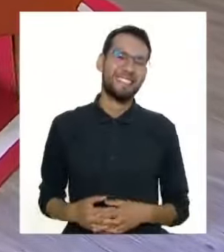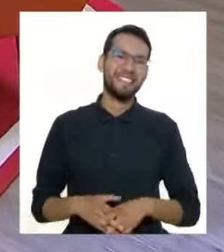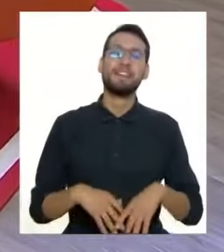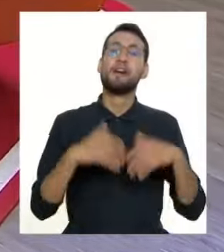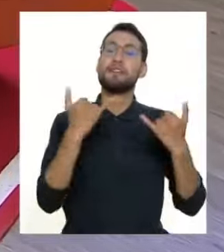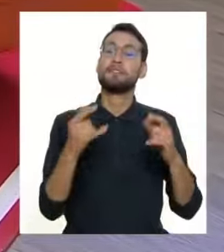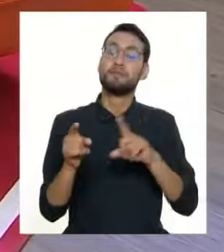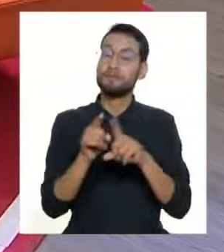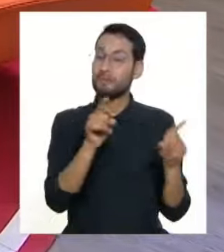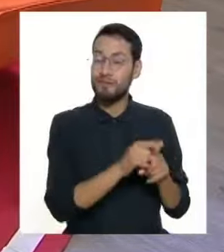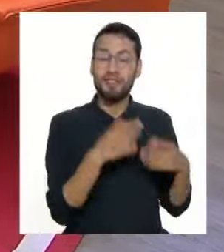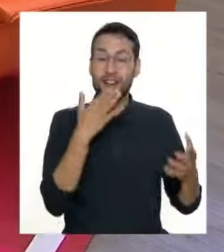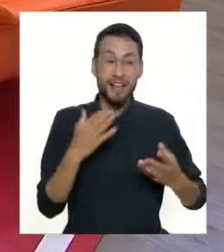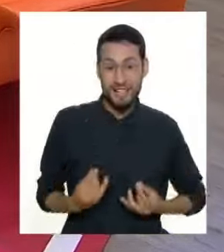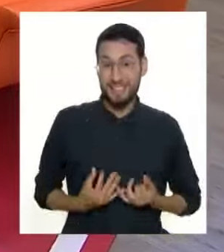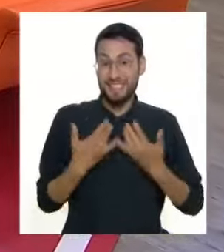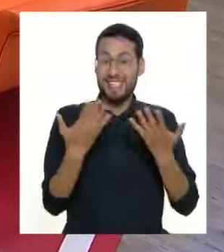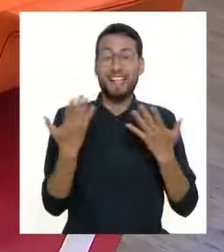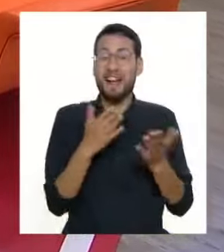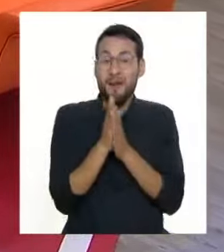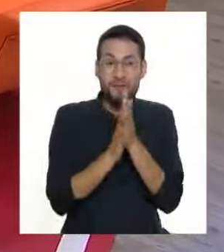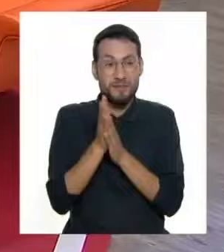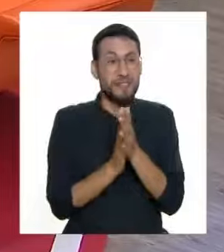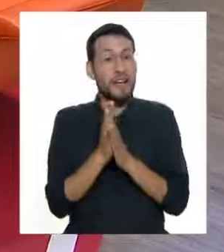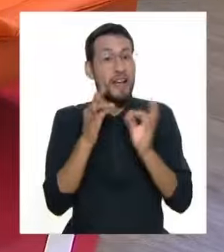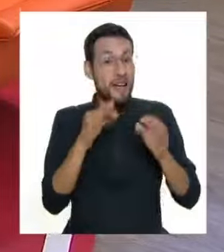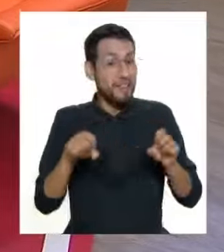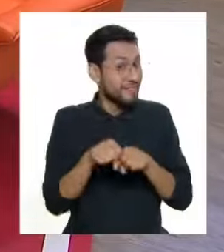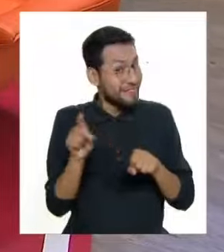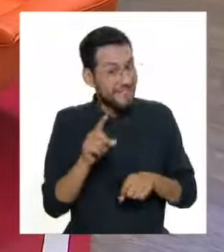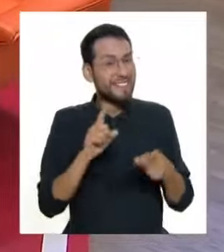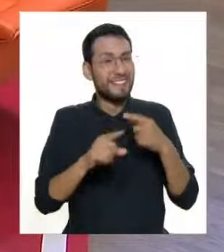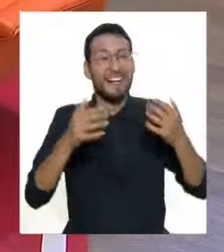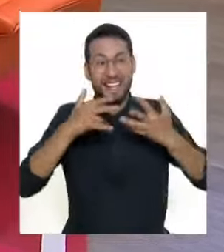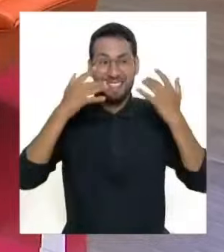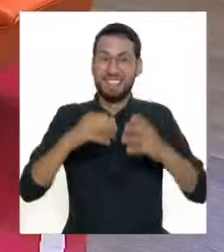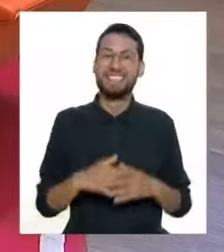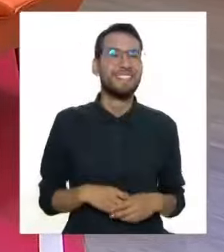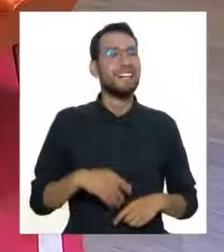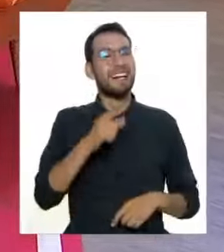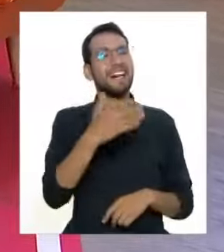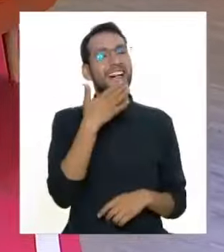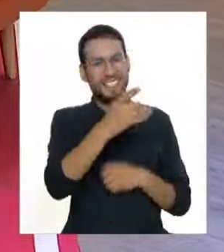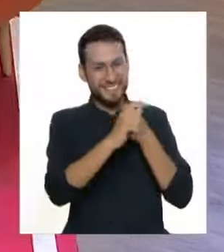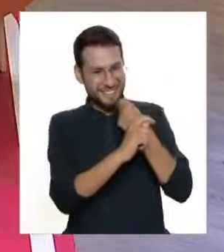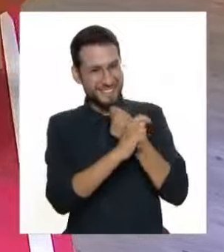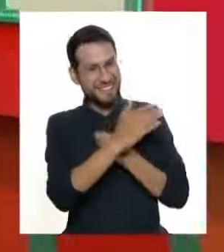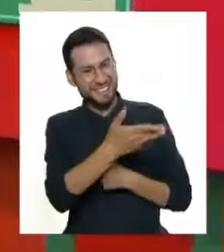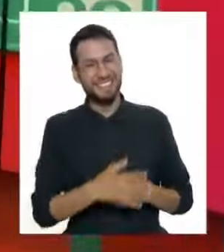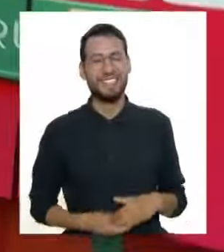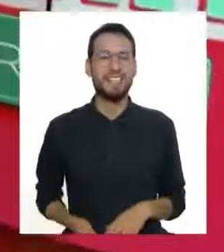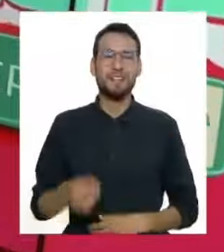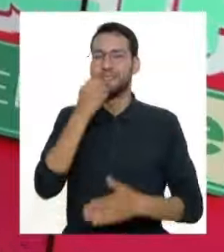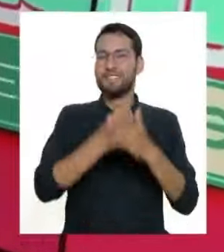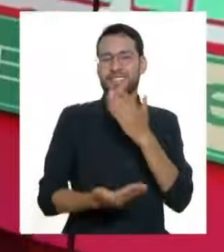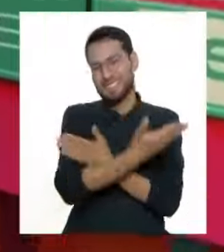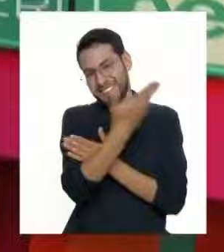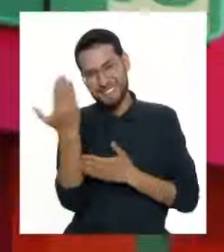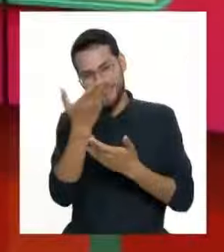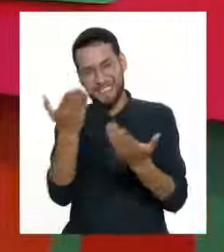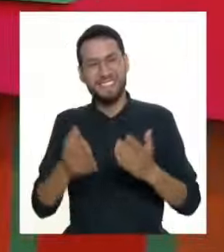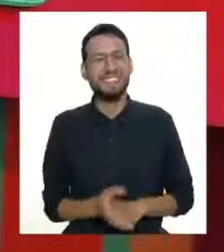papi. Y quien también está con la energía arriba, no sé si con las mismas zapatillas, pero con la energía arriba, no, sí, creo. Es Doctor Tejada. Muy buenos días, queridos